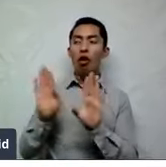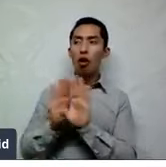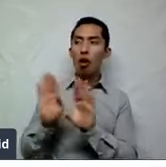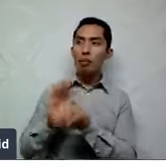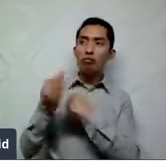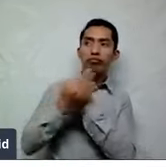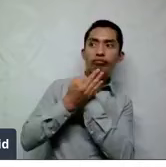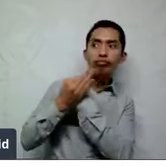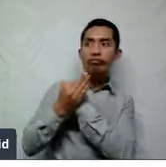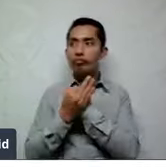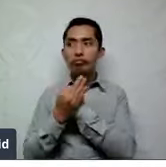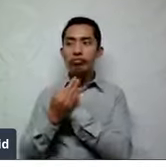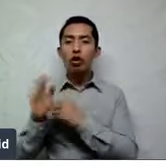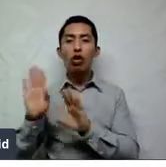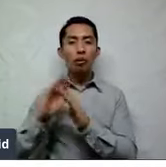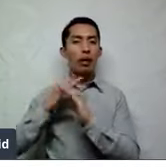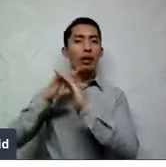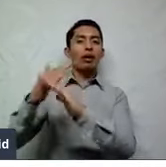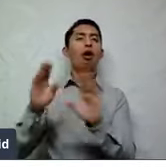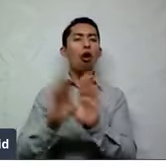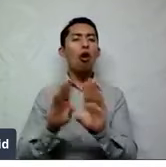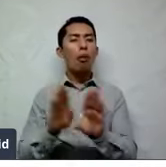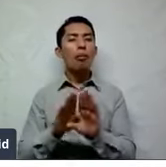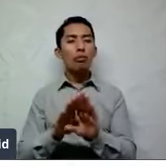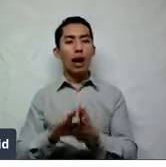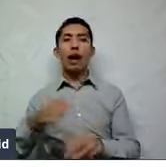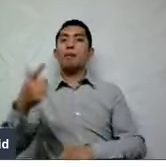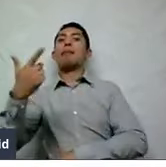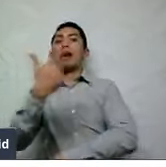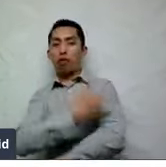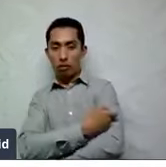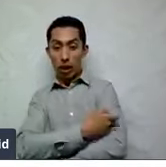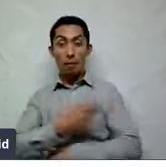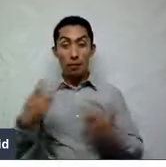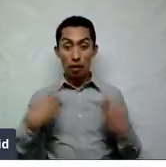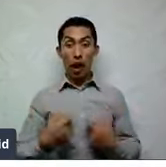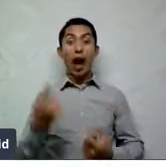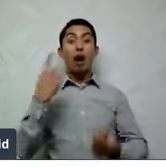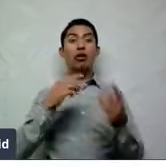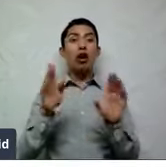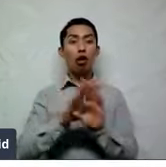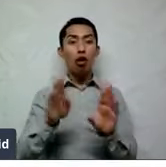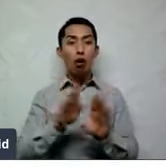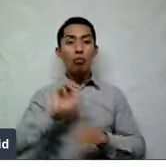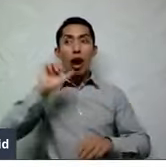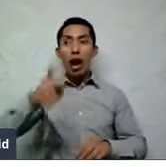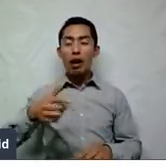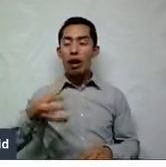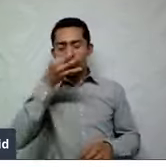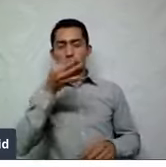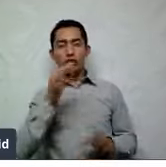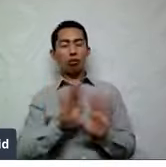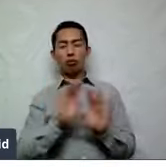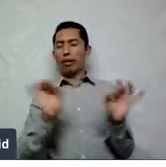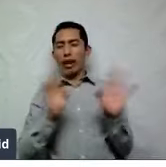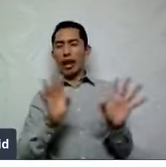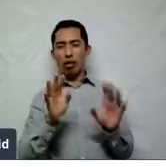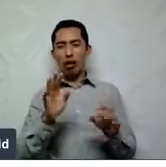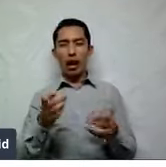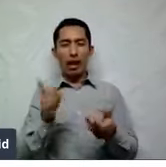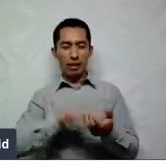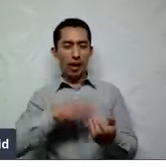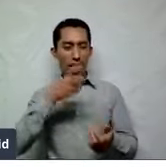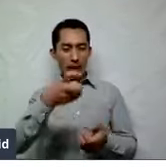vacuna. Entonces, todo alérgico, toda persona susceptible que tenga enfermedad como la que